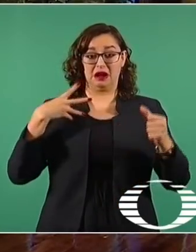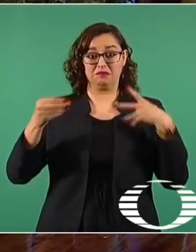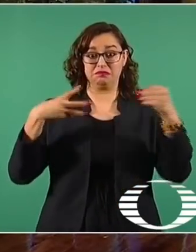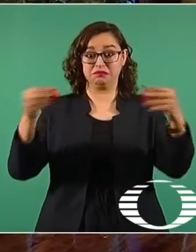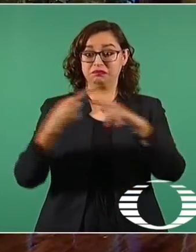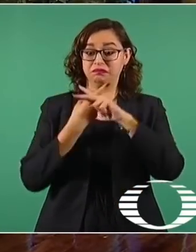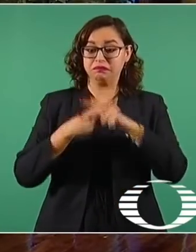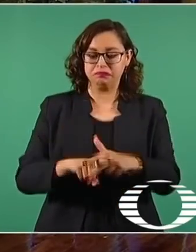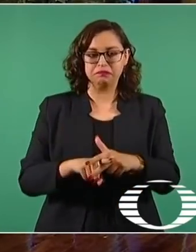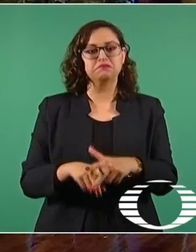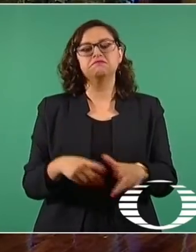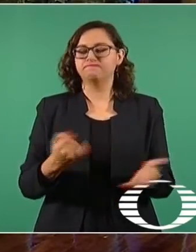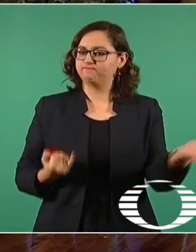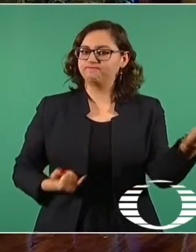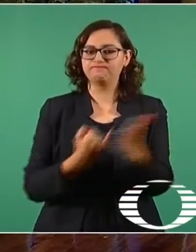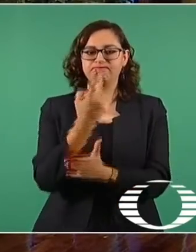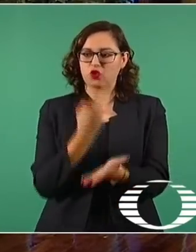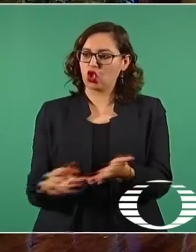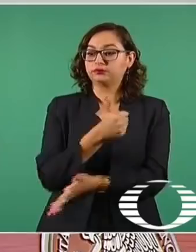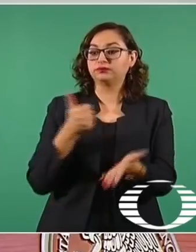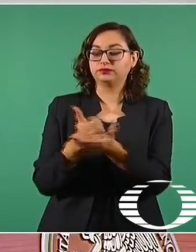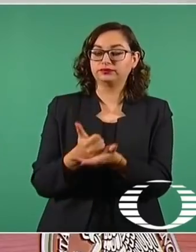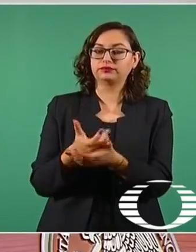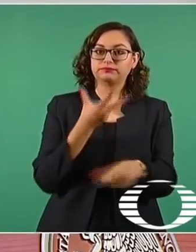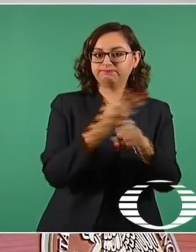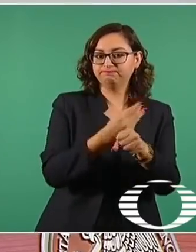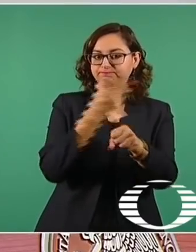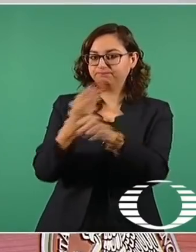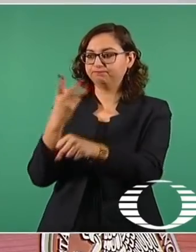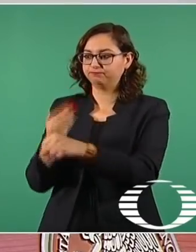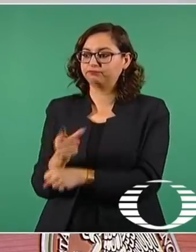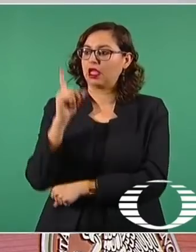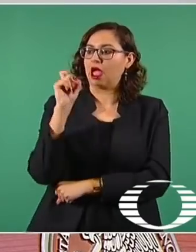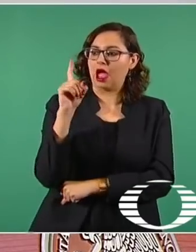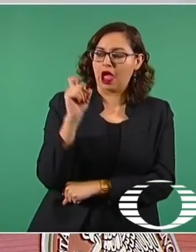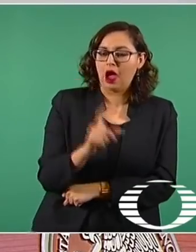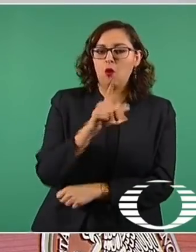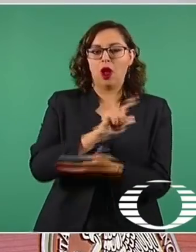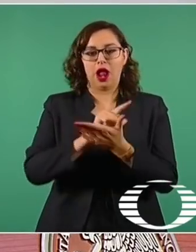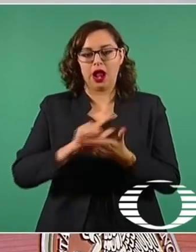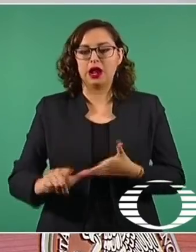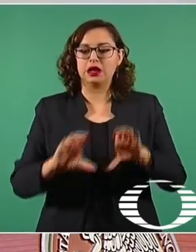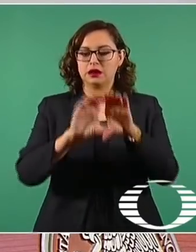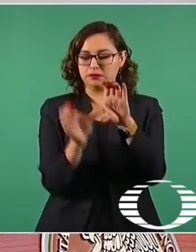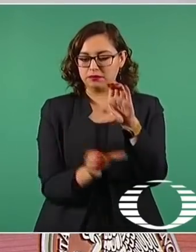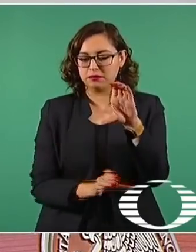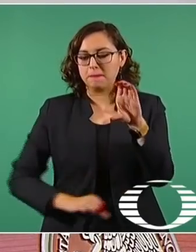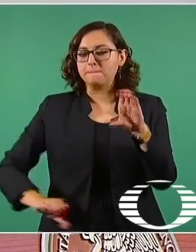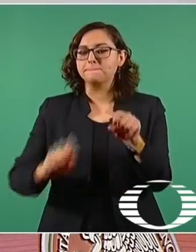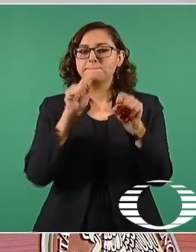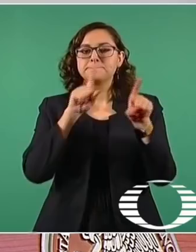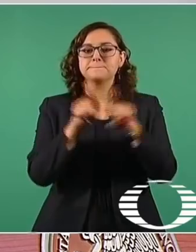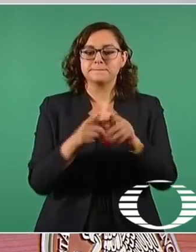reforma constitucional para fortalecer a la Comisión Federal de Electricidad. También compartió que se ha construido infraestructura, que